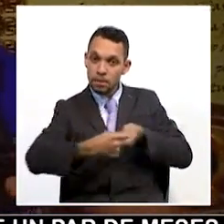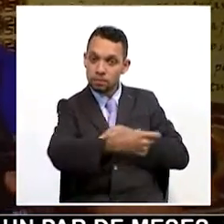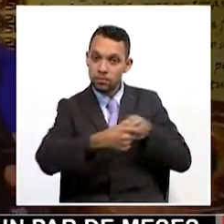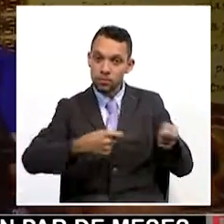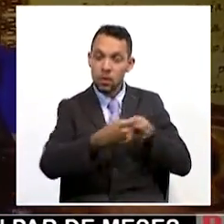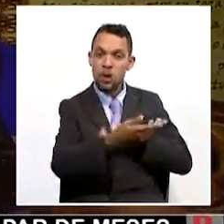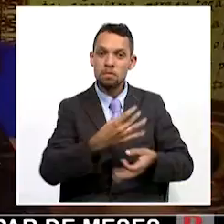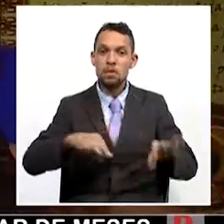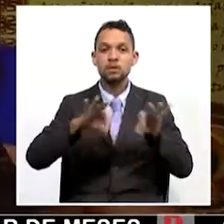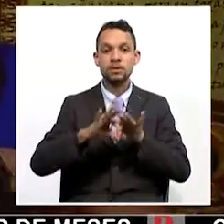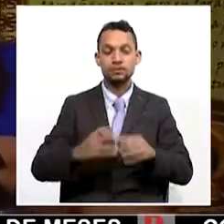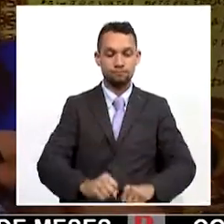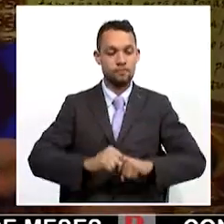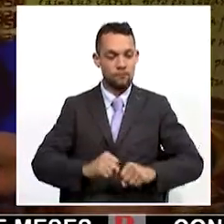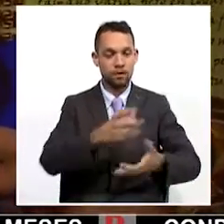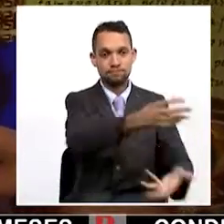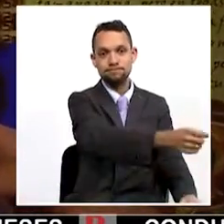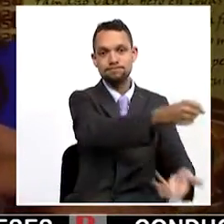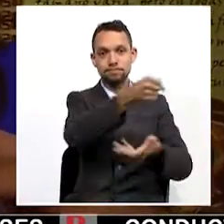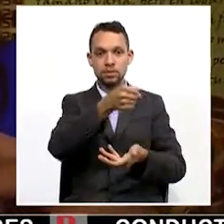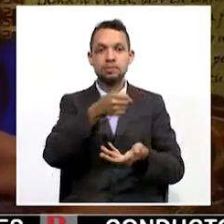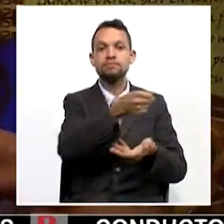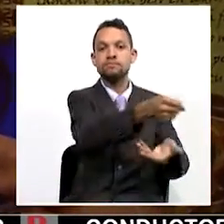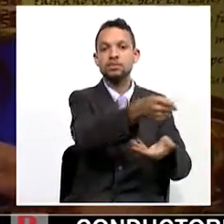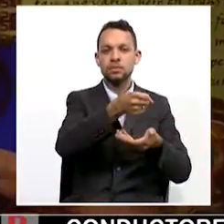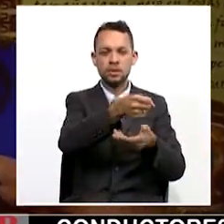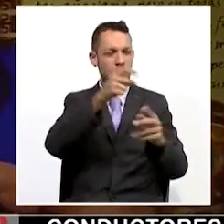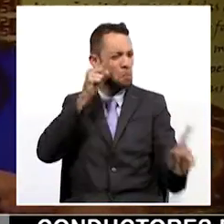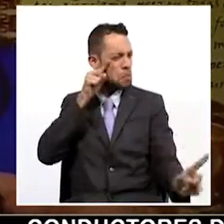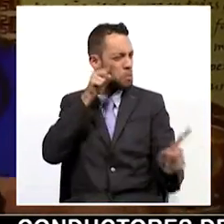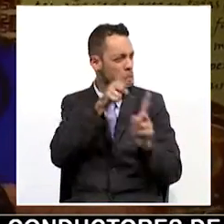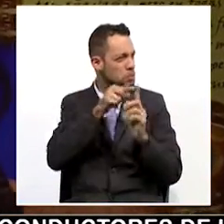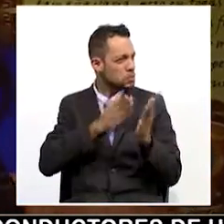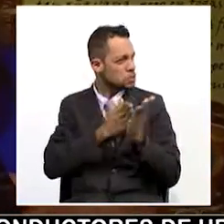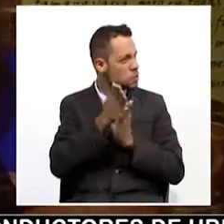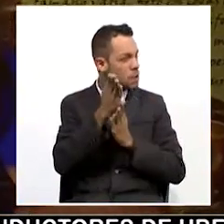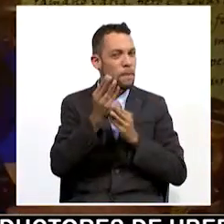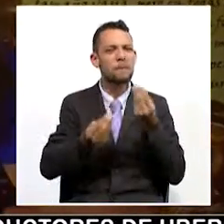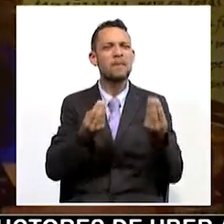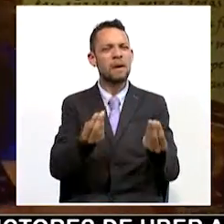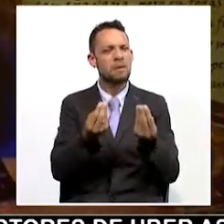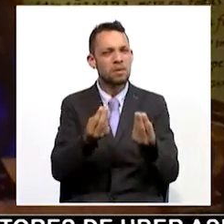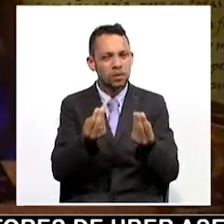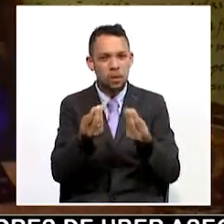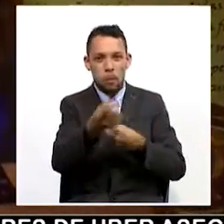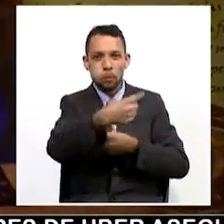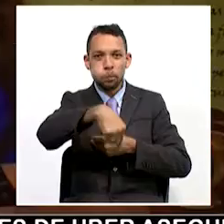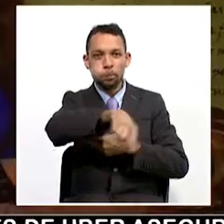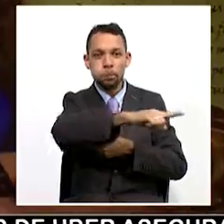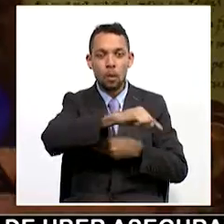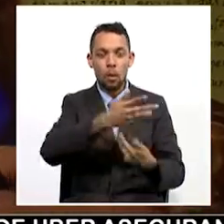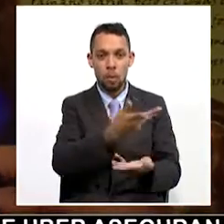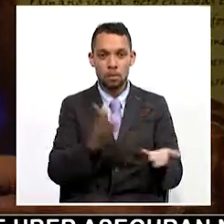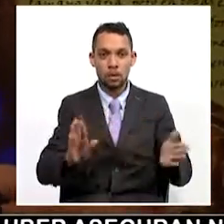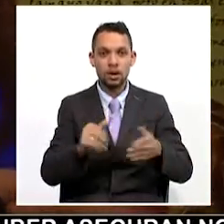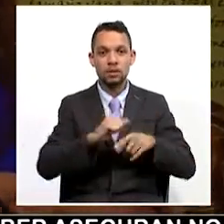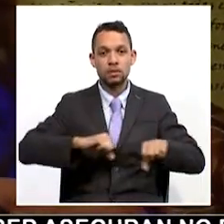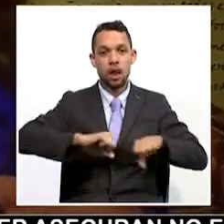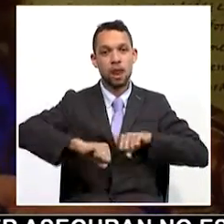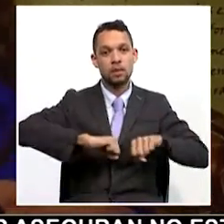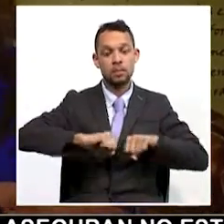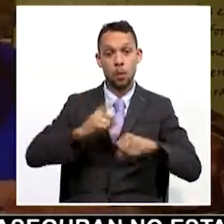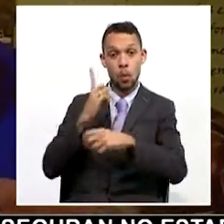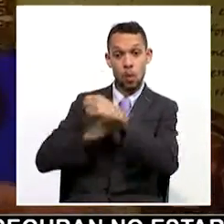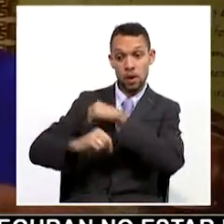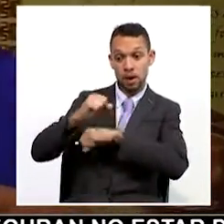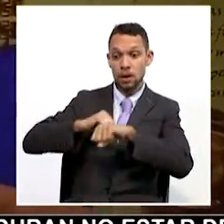necesitamos fortalecer y darle un lineamiento distinto para que haya utilidad, como lo dimos el año